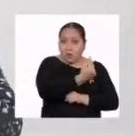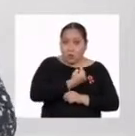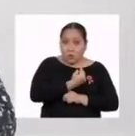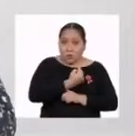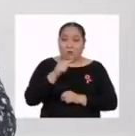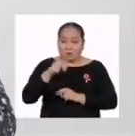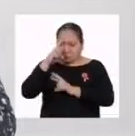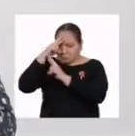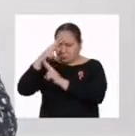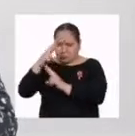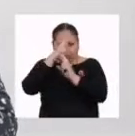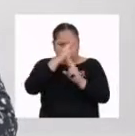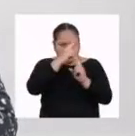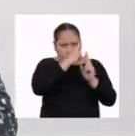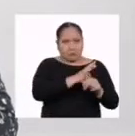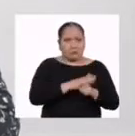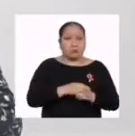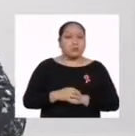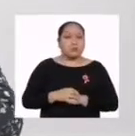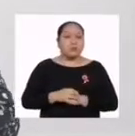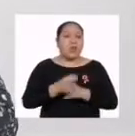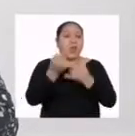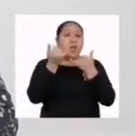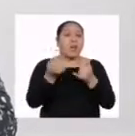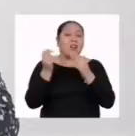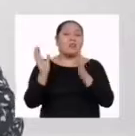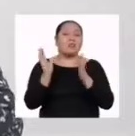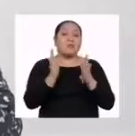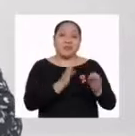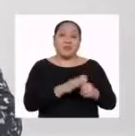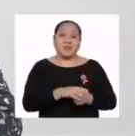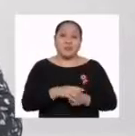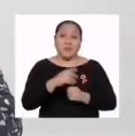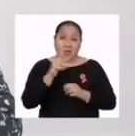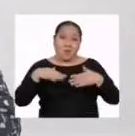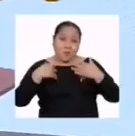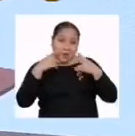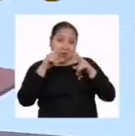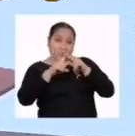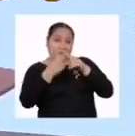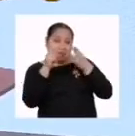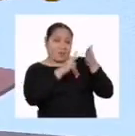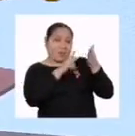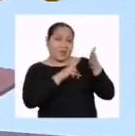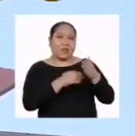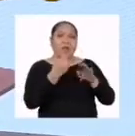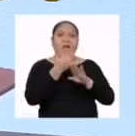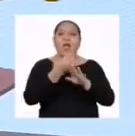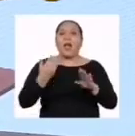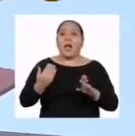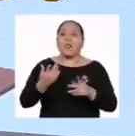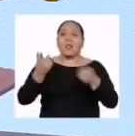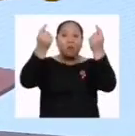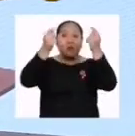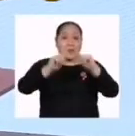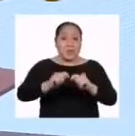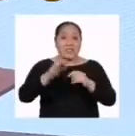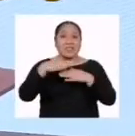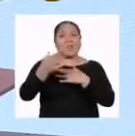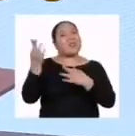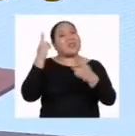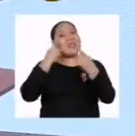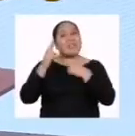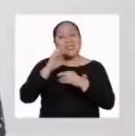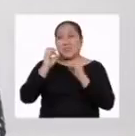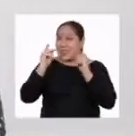es respetable. Ahora, preparémonos para la lectura. Pero antes, vamos a una pausa y